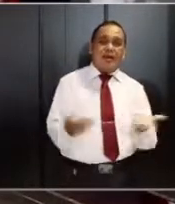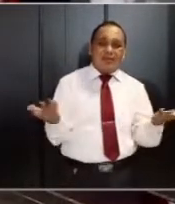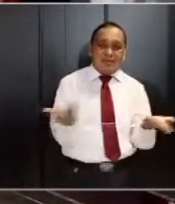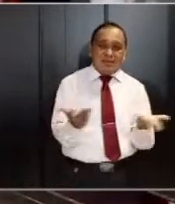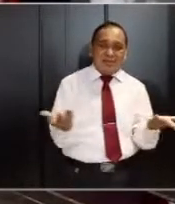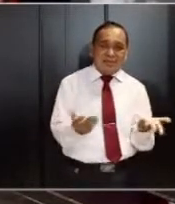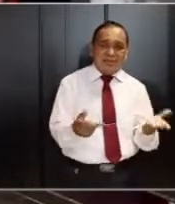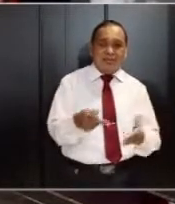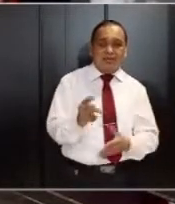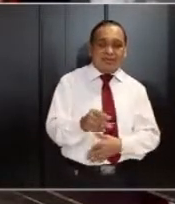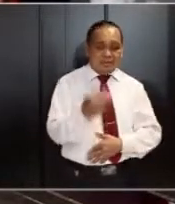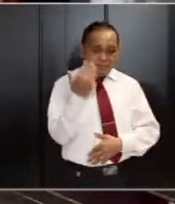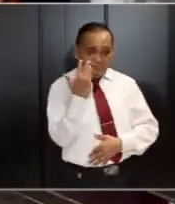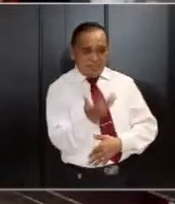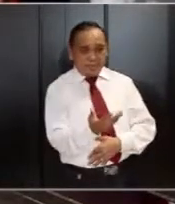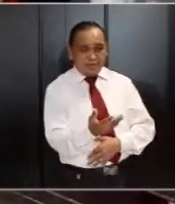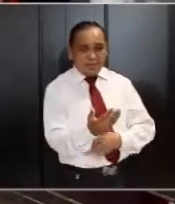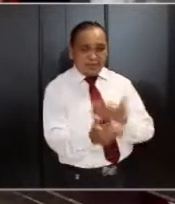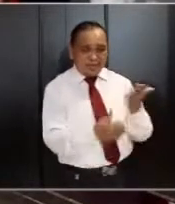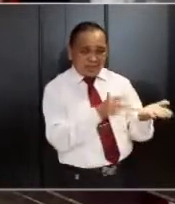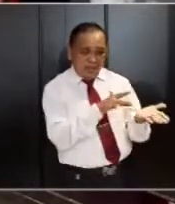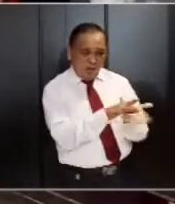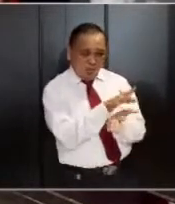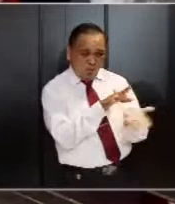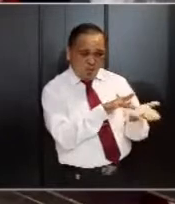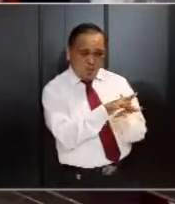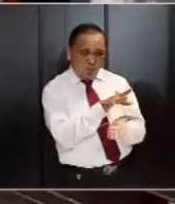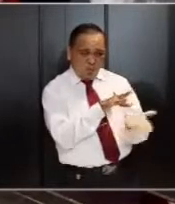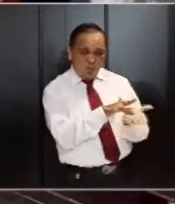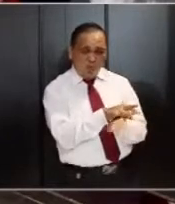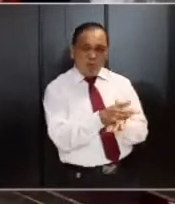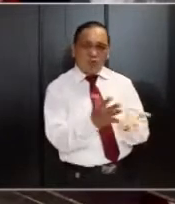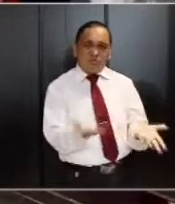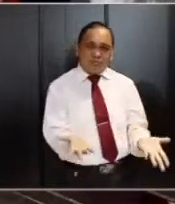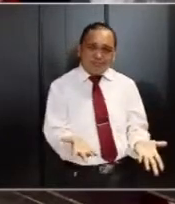una mirada muy fuerte. Y un apoyo, si hay